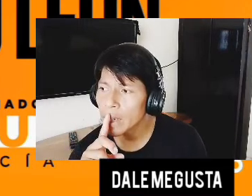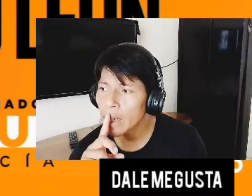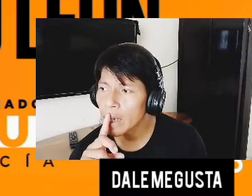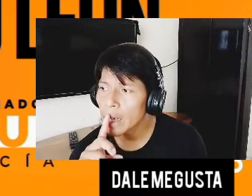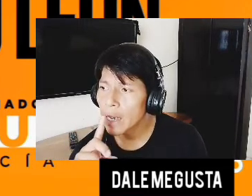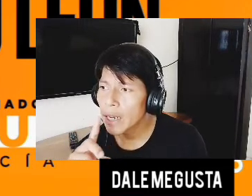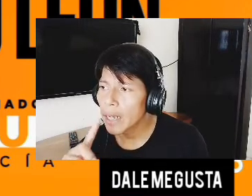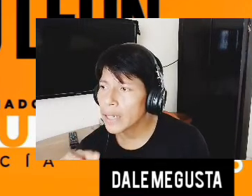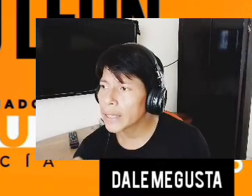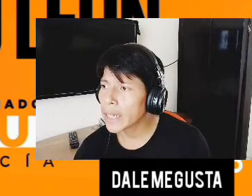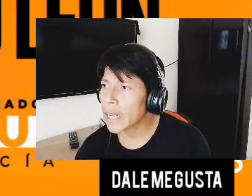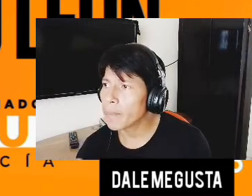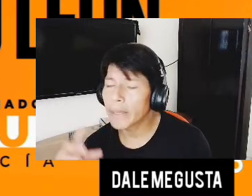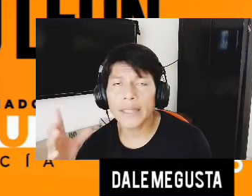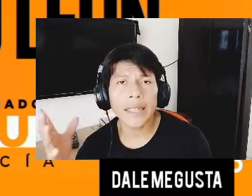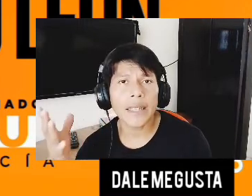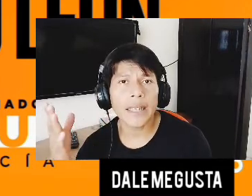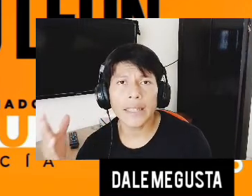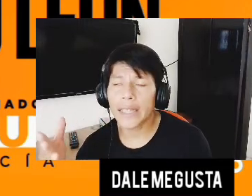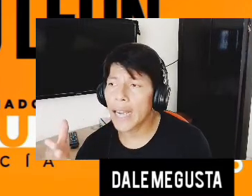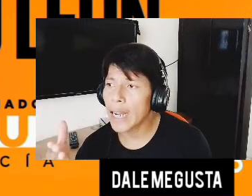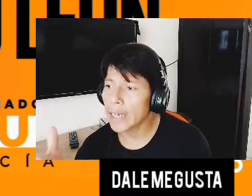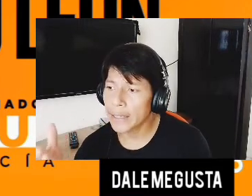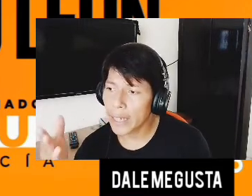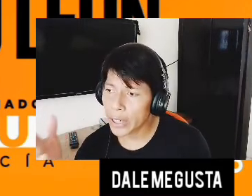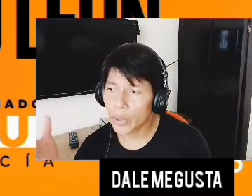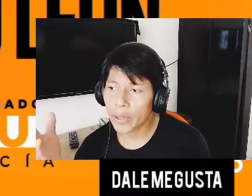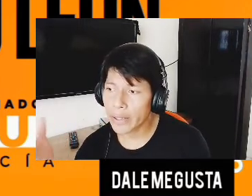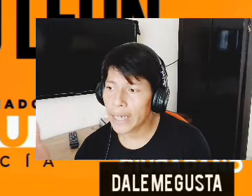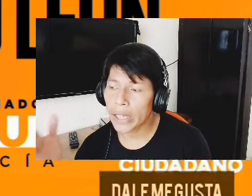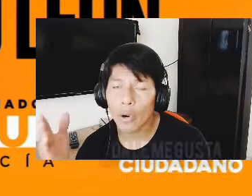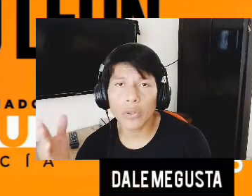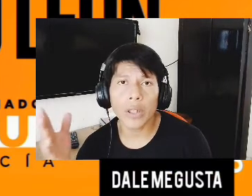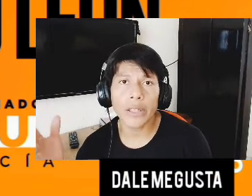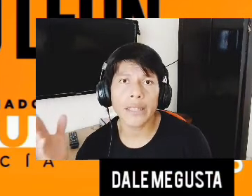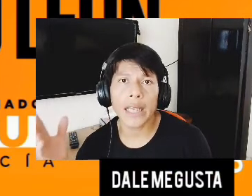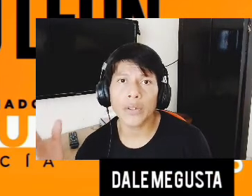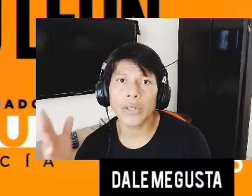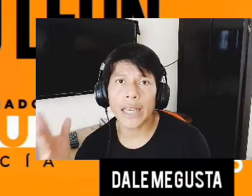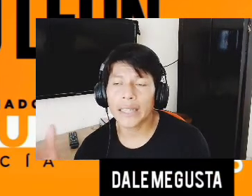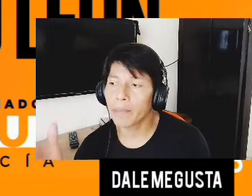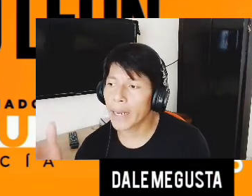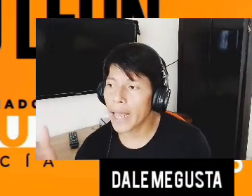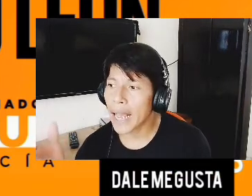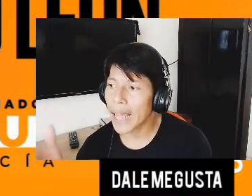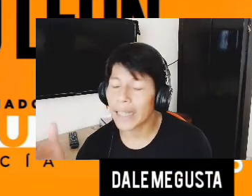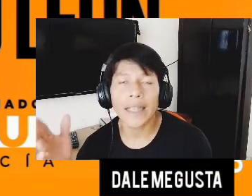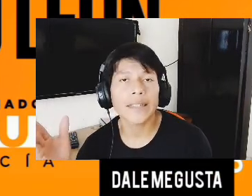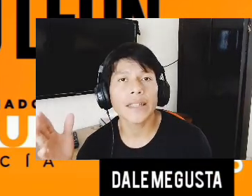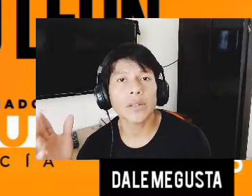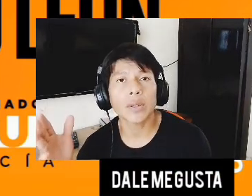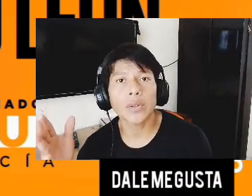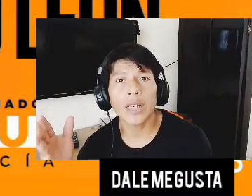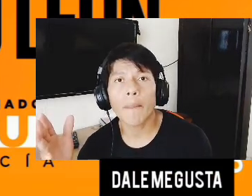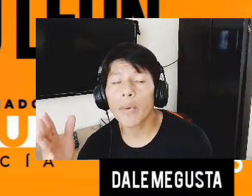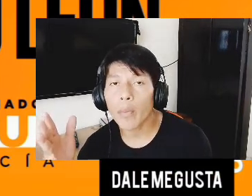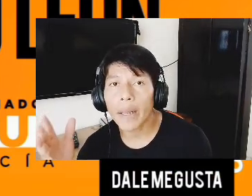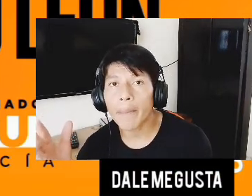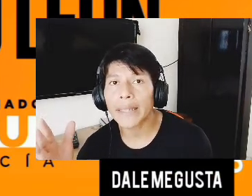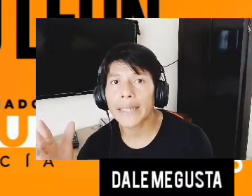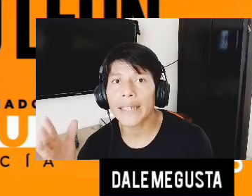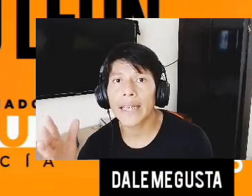Gobernación, el presidente ya dijo, ¿sabes qué? De 8 a 10 años es para arreglar esta situación